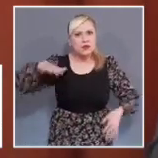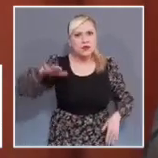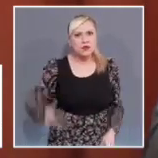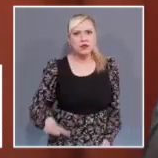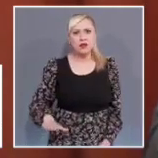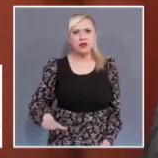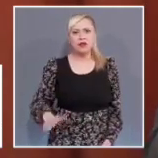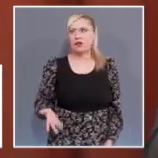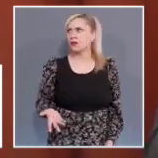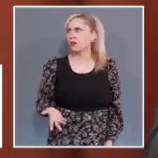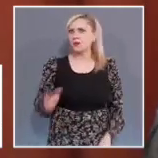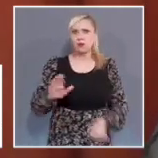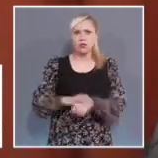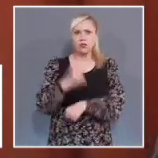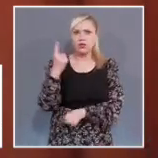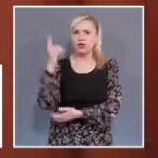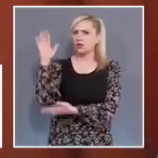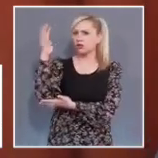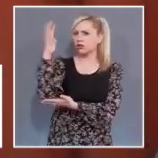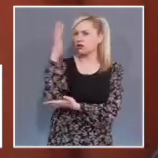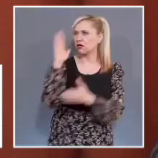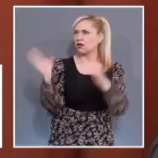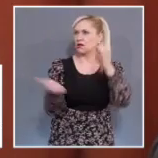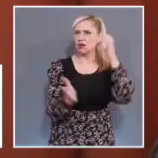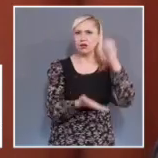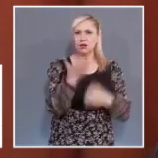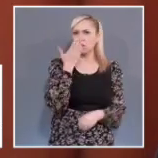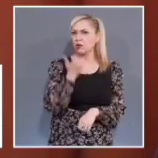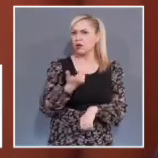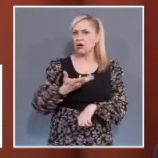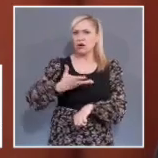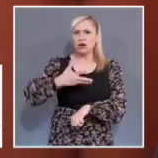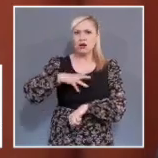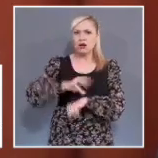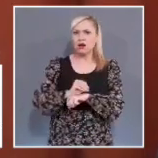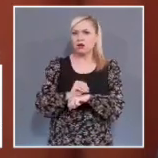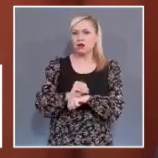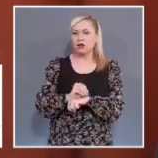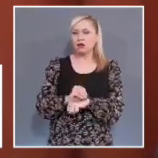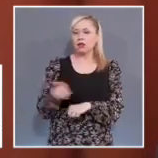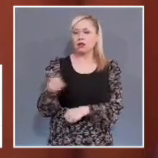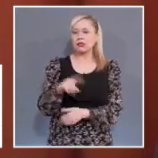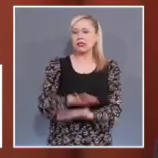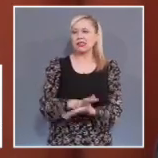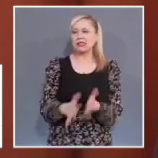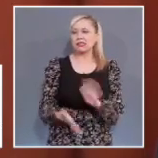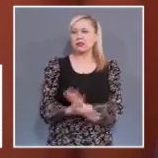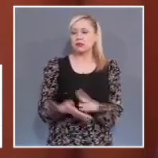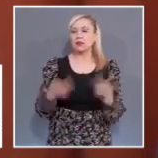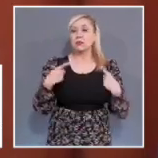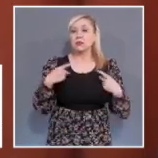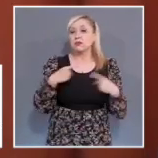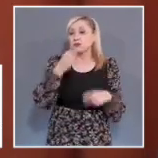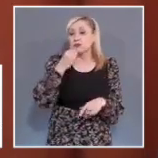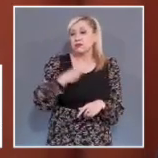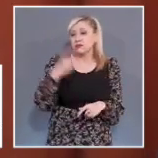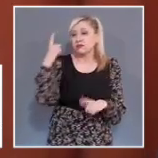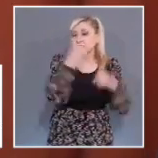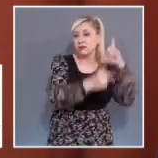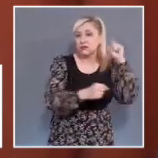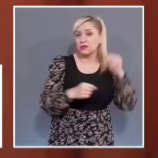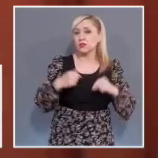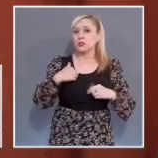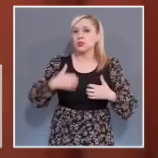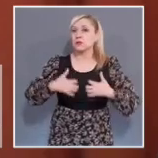ilegal. Este control ha generado desplazamiento forzado, personas asesinadas e incluso hemos